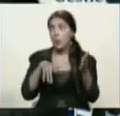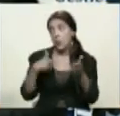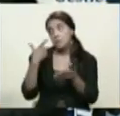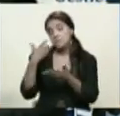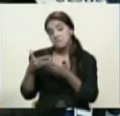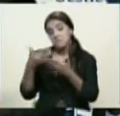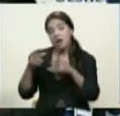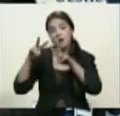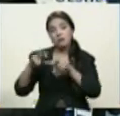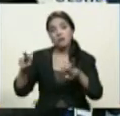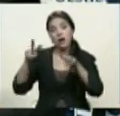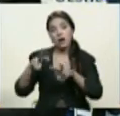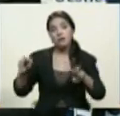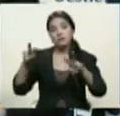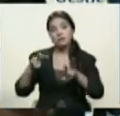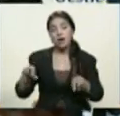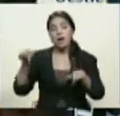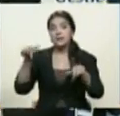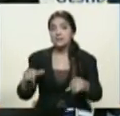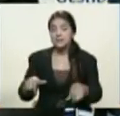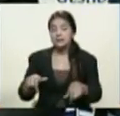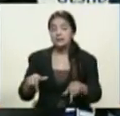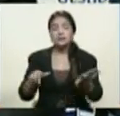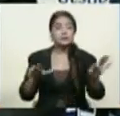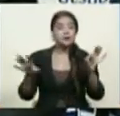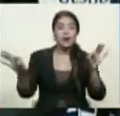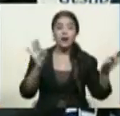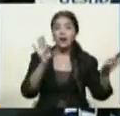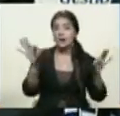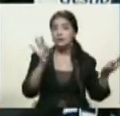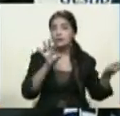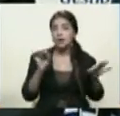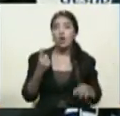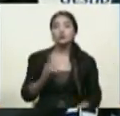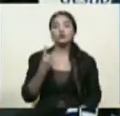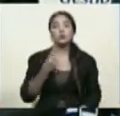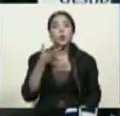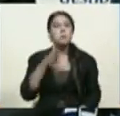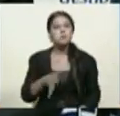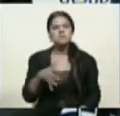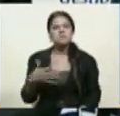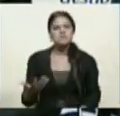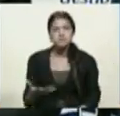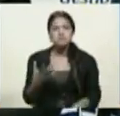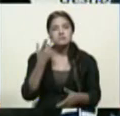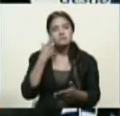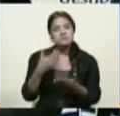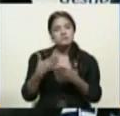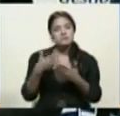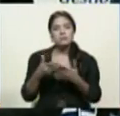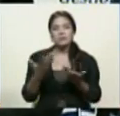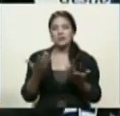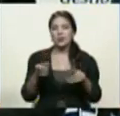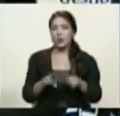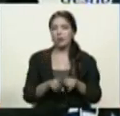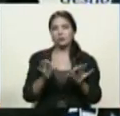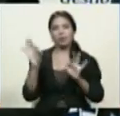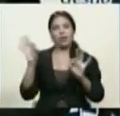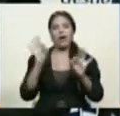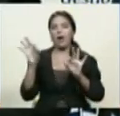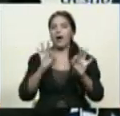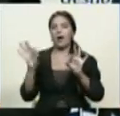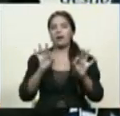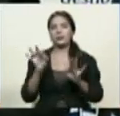análisis que aquí una actuación selectiva solamente para hacer una especie de pantomina como de